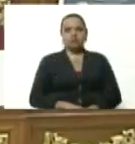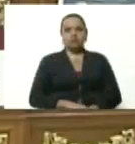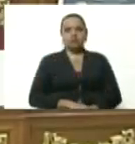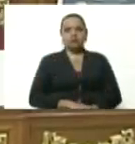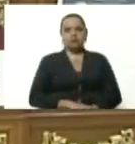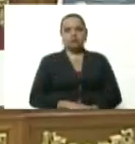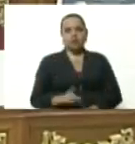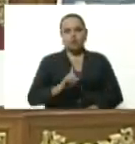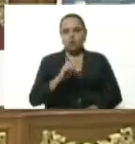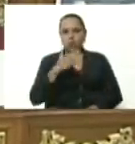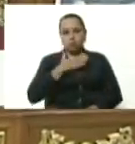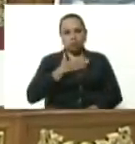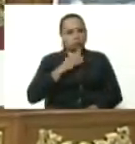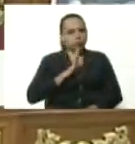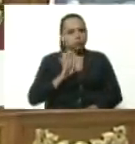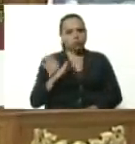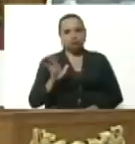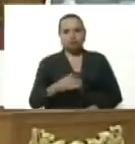No es contra ella.